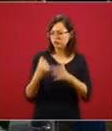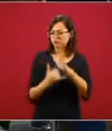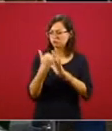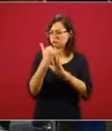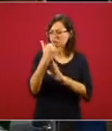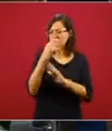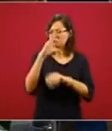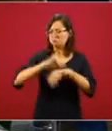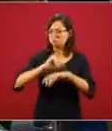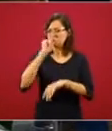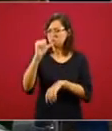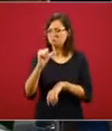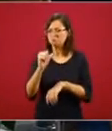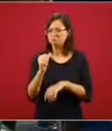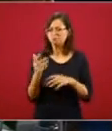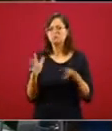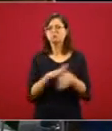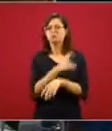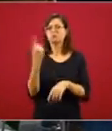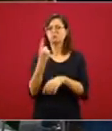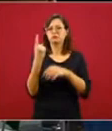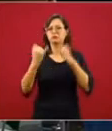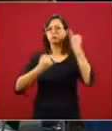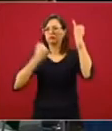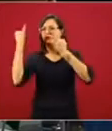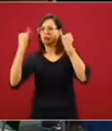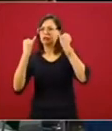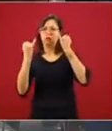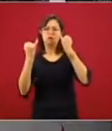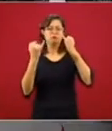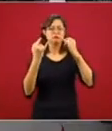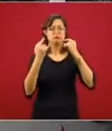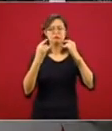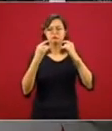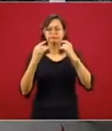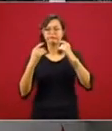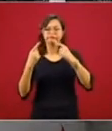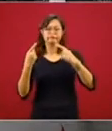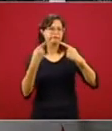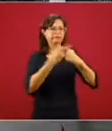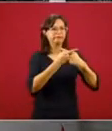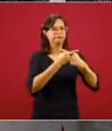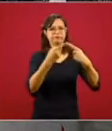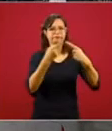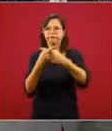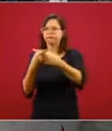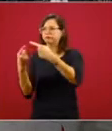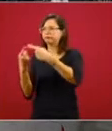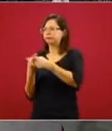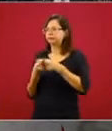su gobierno? Porque hay versiones encontradas al respecto. Sí, mire, en primer lugar,